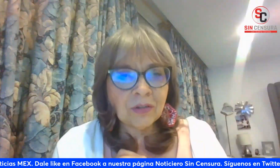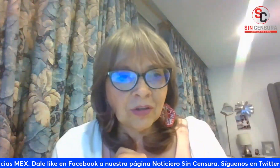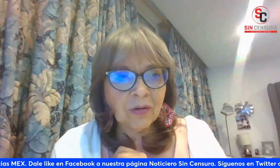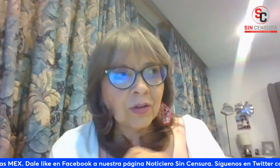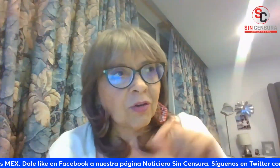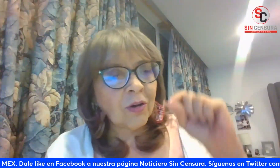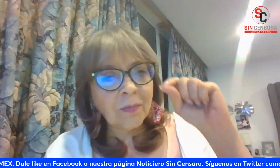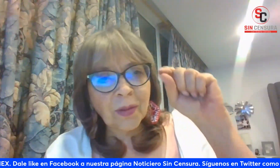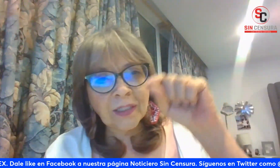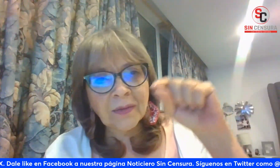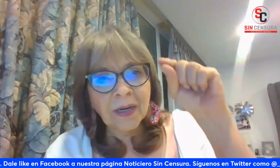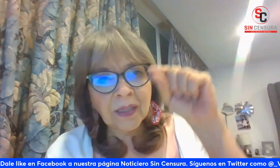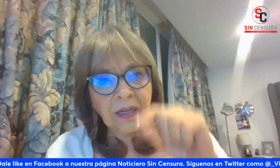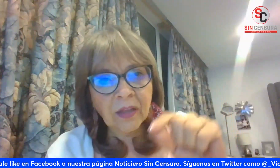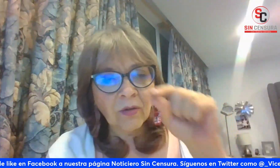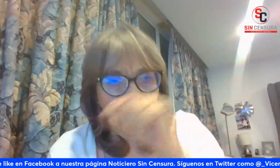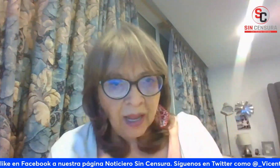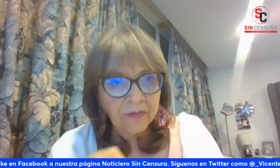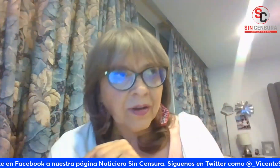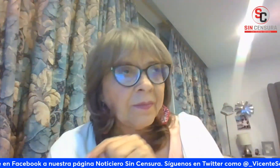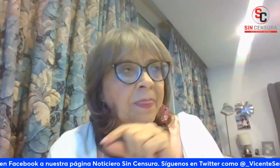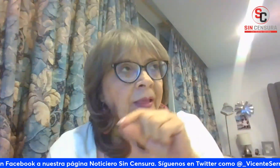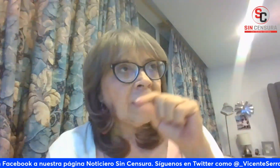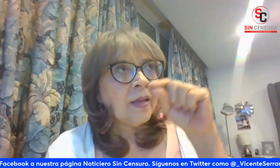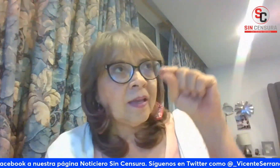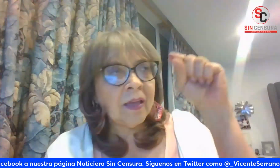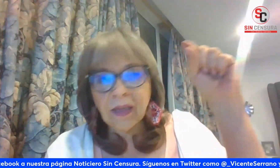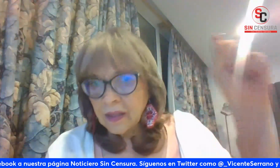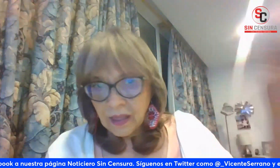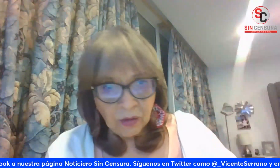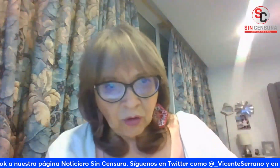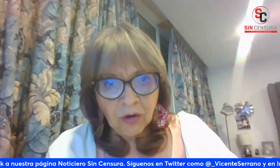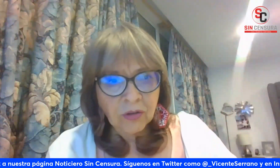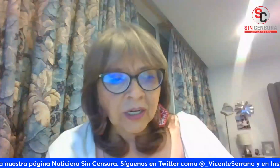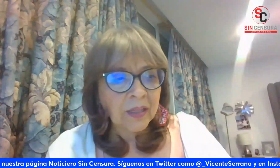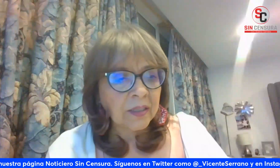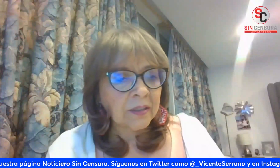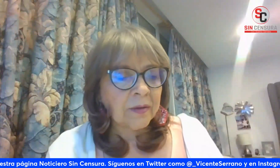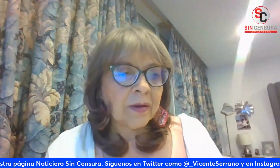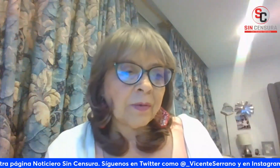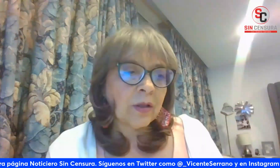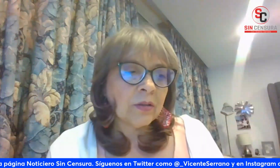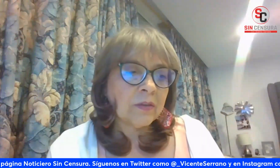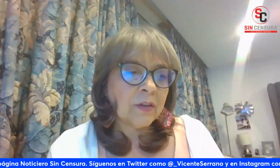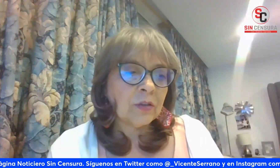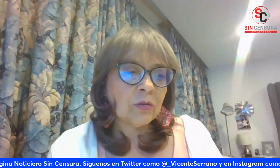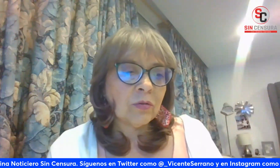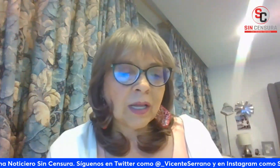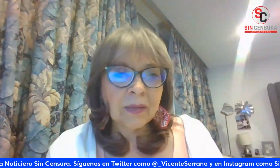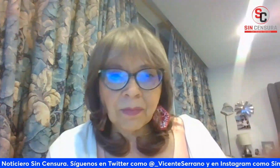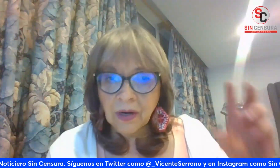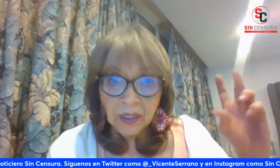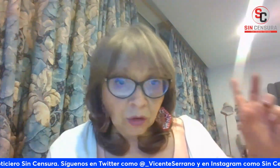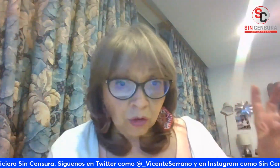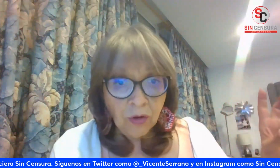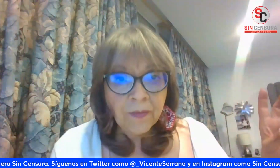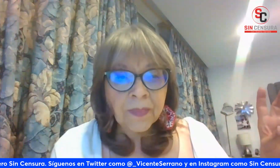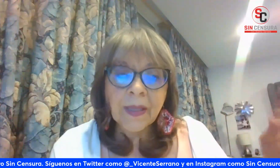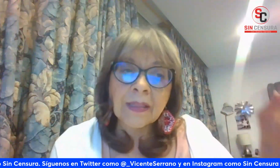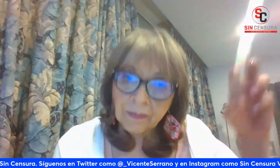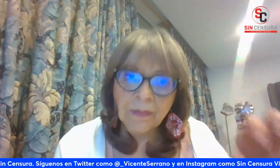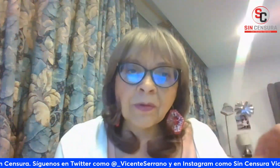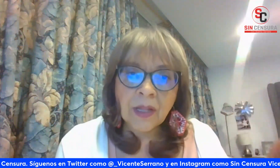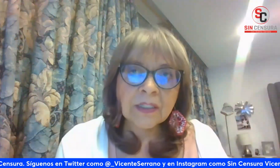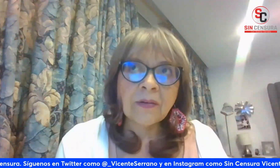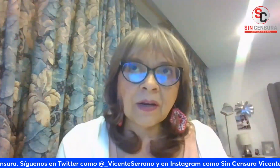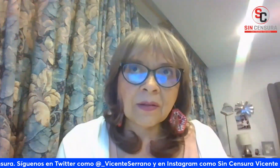en eso no estoy de acuerdo, yo creo que podías haber tenido el AIFA y todos los grandes proyectos de infraestructura y de parque y todo,